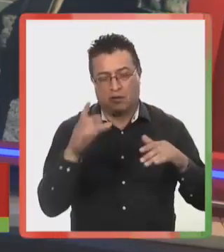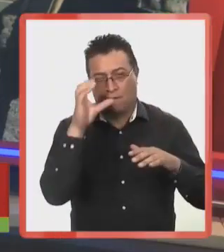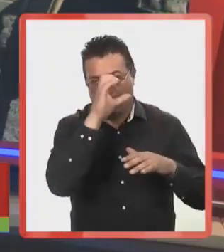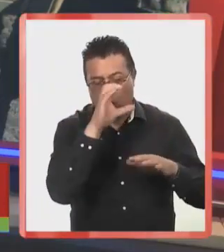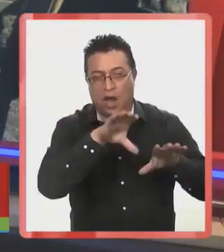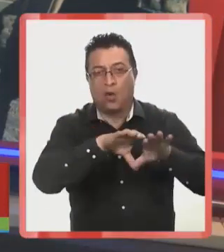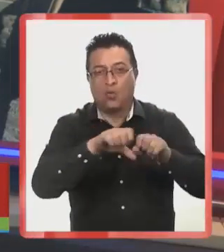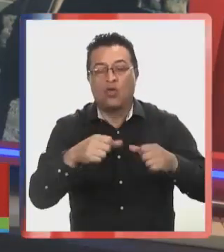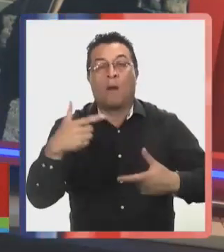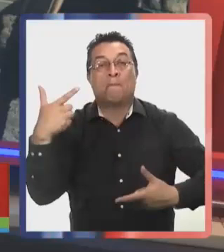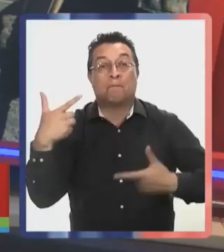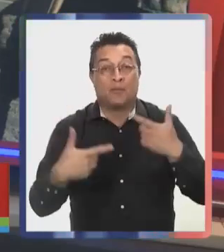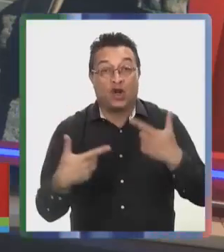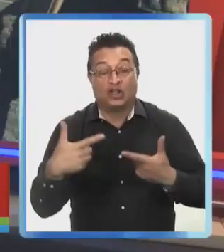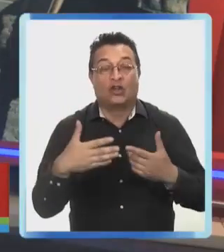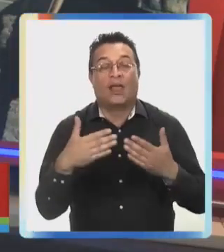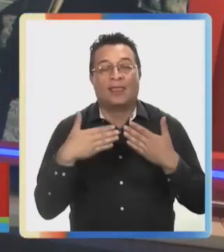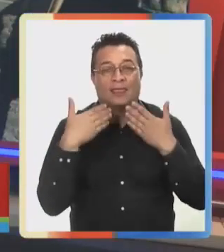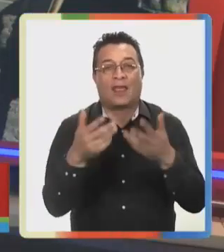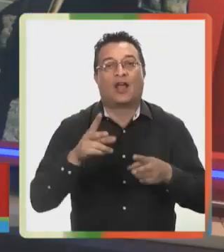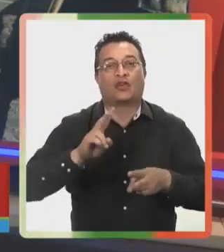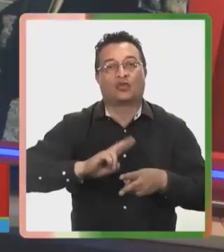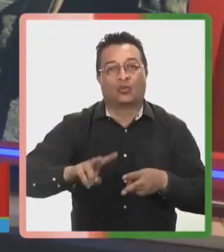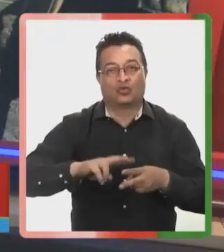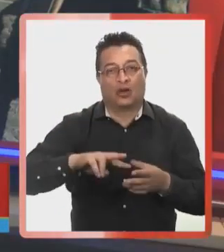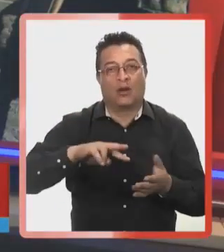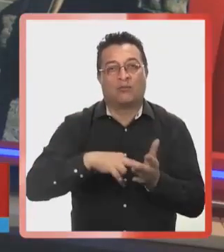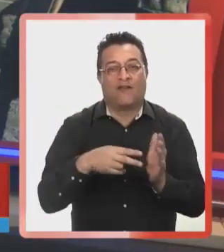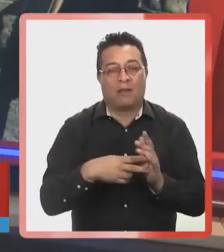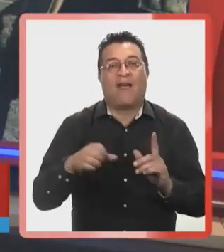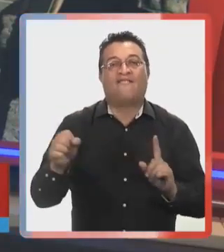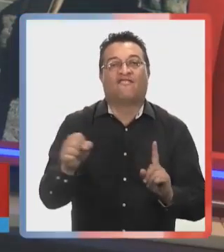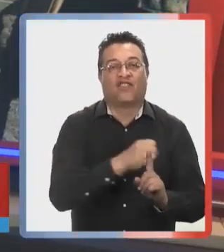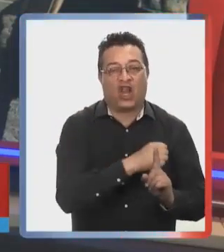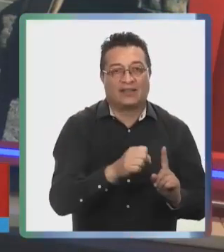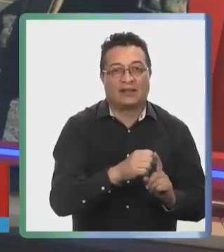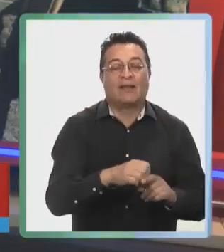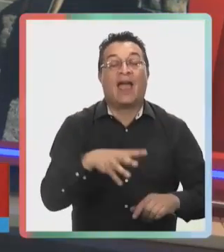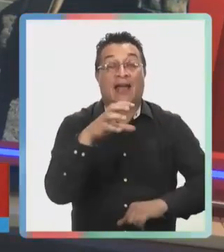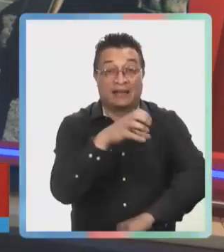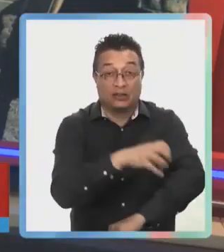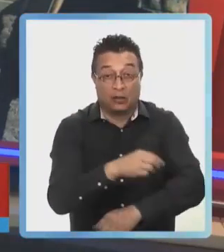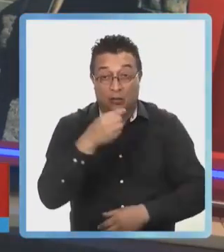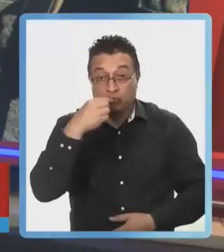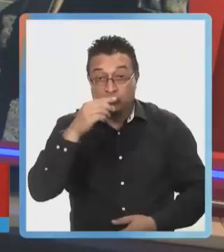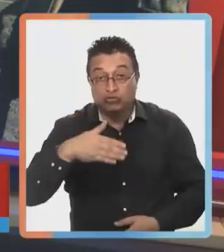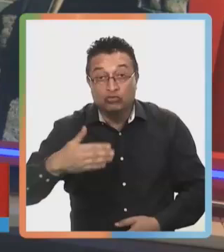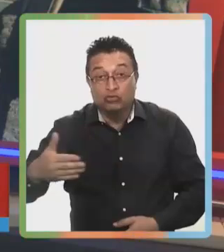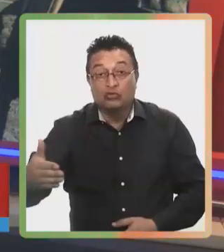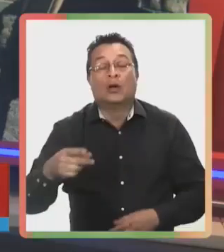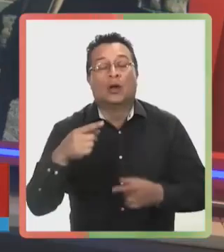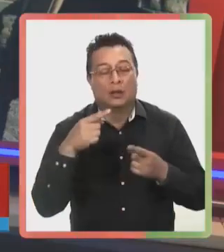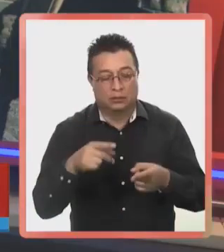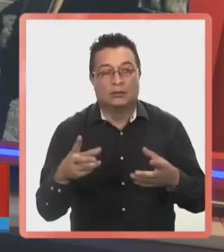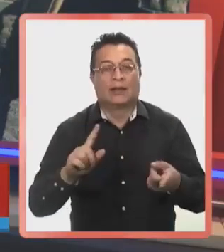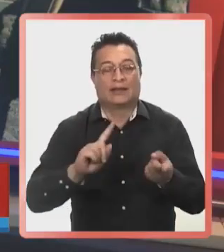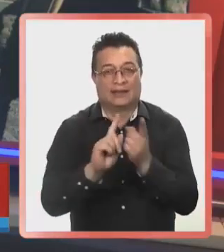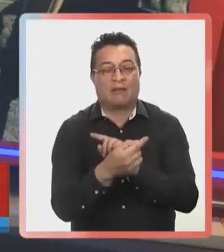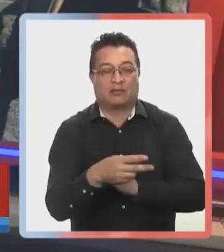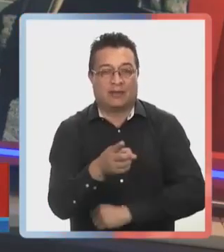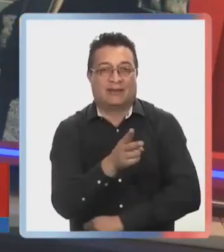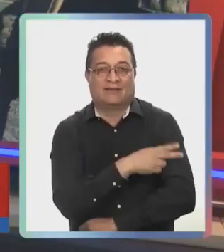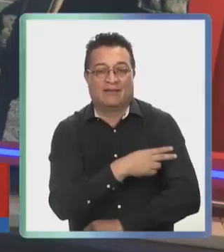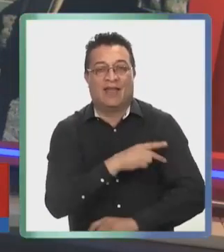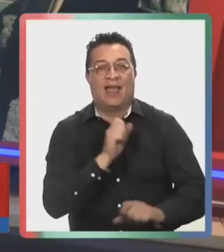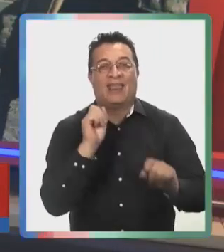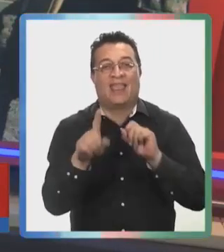paralelo buscar un gran acuerdo político para dar soluciones a los problemas de violencia. En la región, en las próximas horas, se realizará el cambio